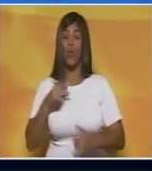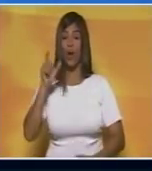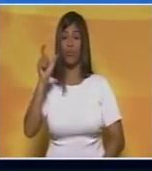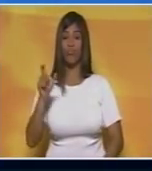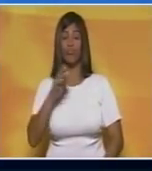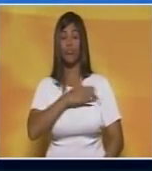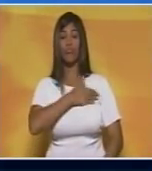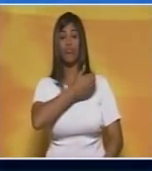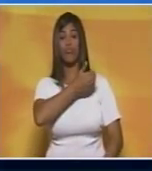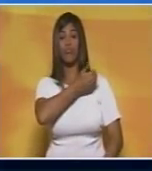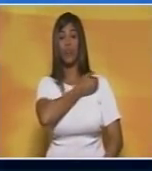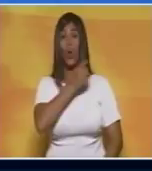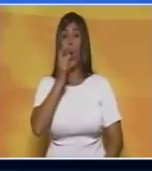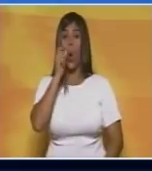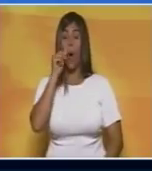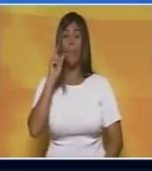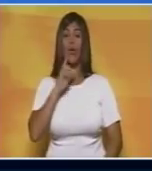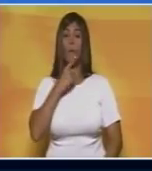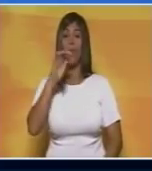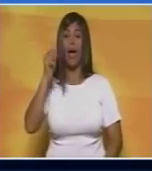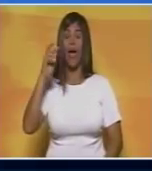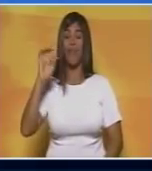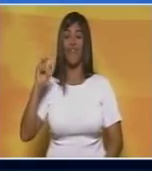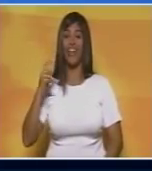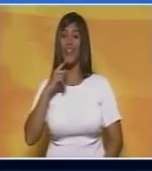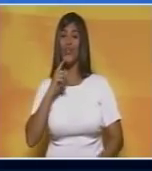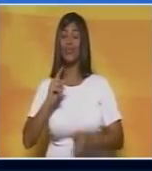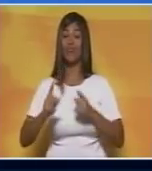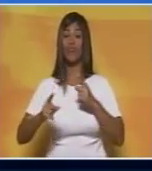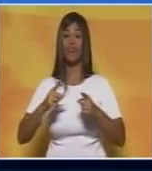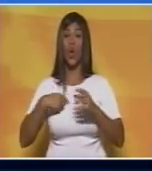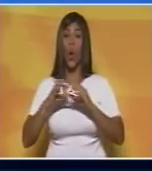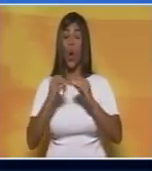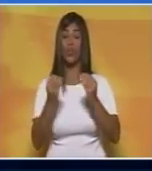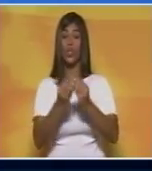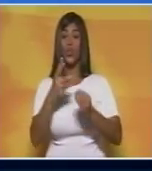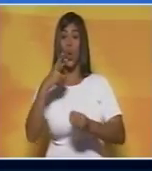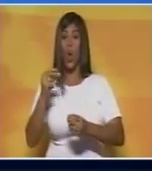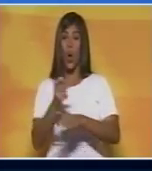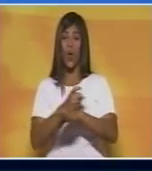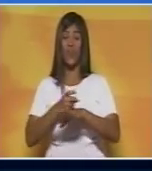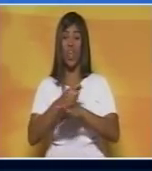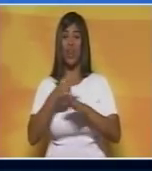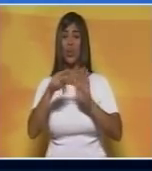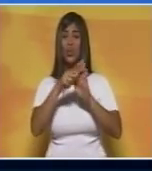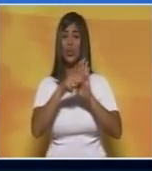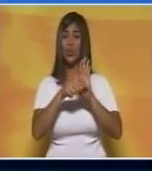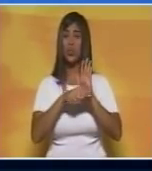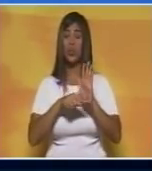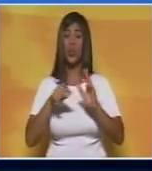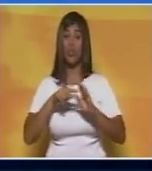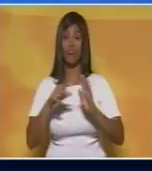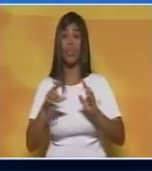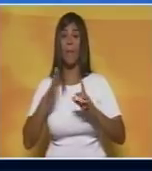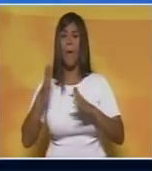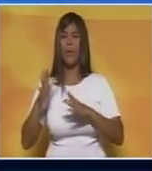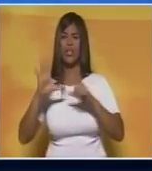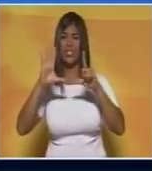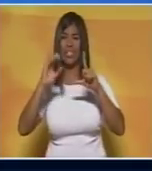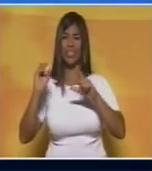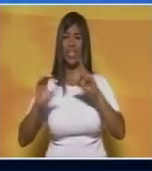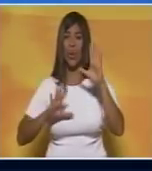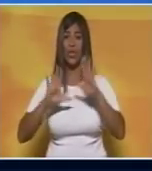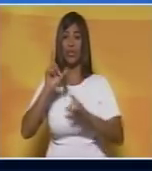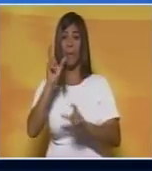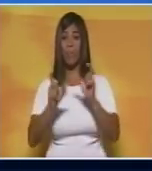Romero, director de la organización no gubernamental. Señaló que manejan una lista actualizada de